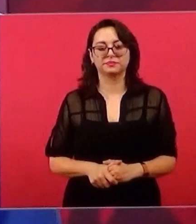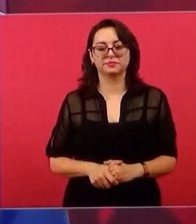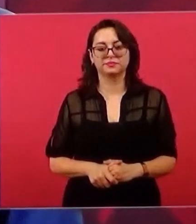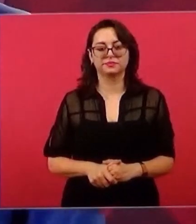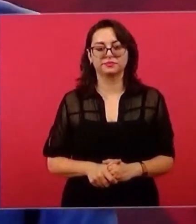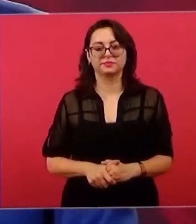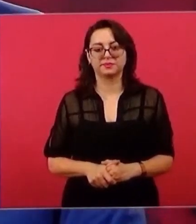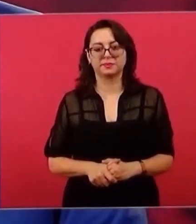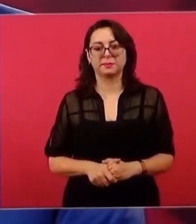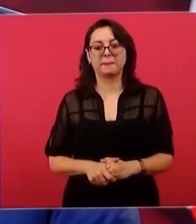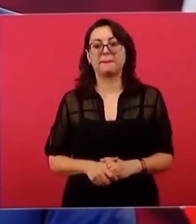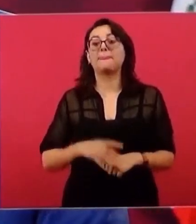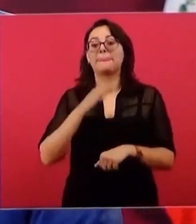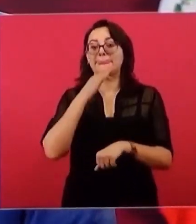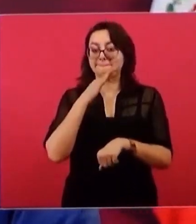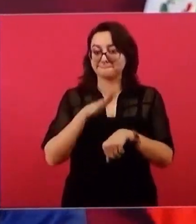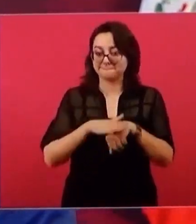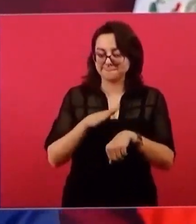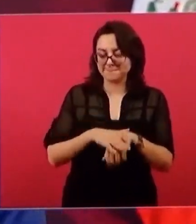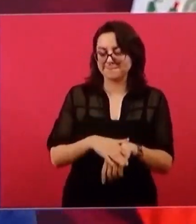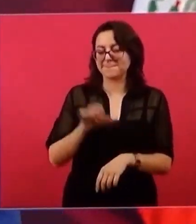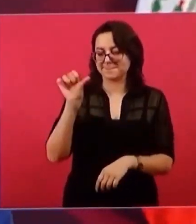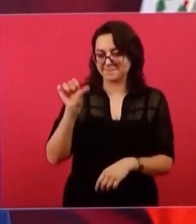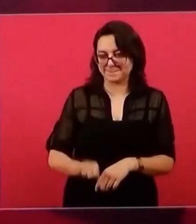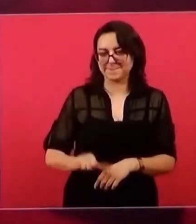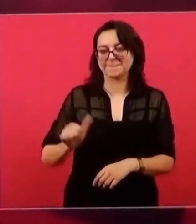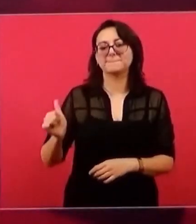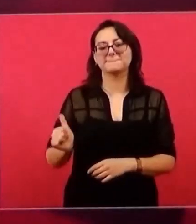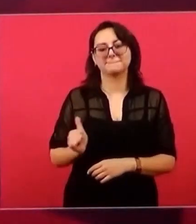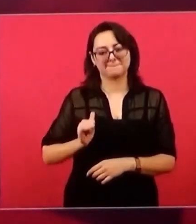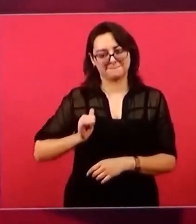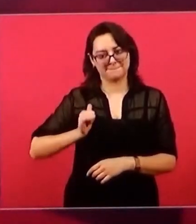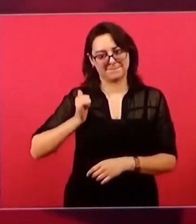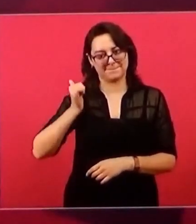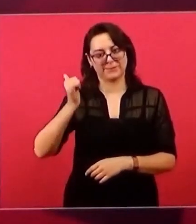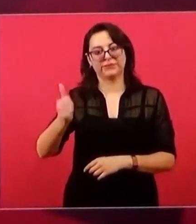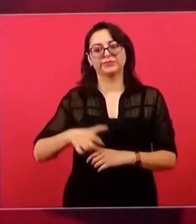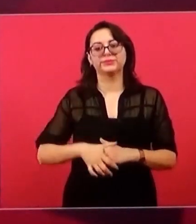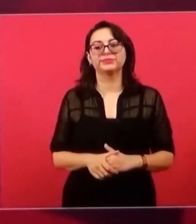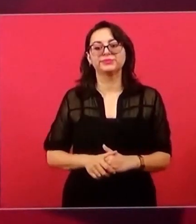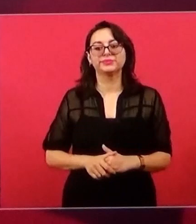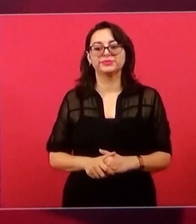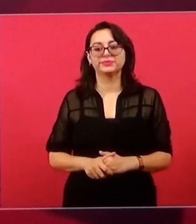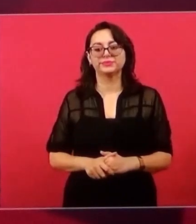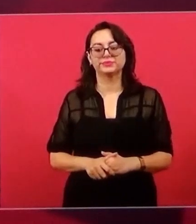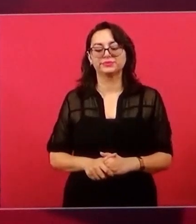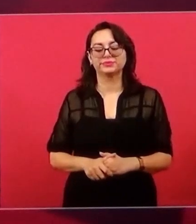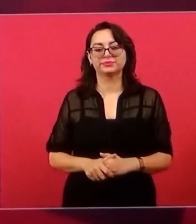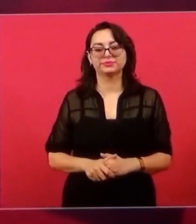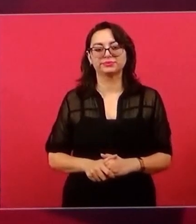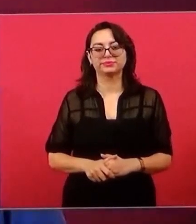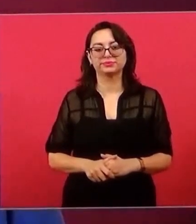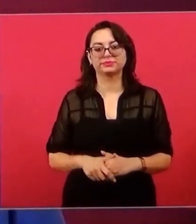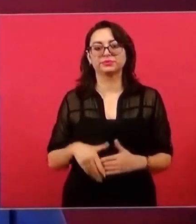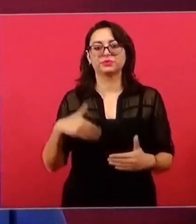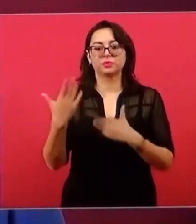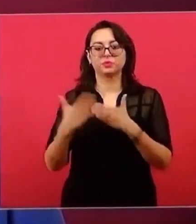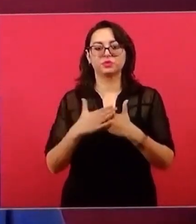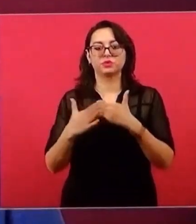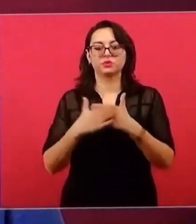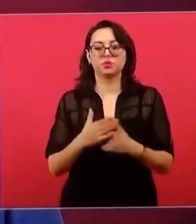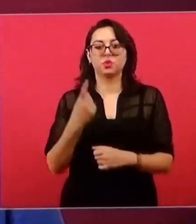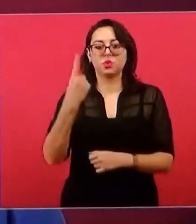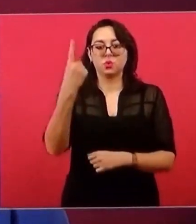De una vez les digo, ¿no? También, para que no se quejen, el día 1 de julio